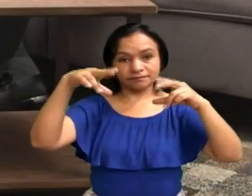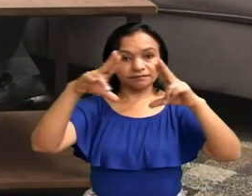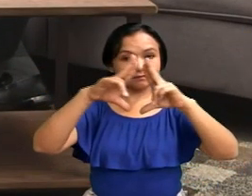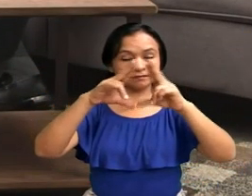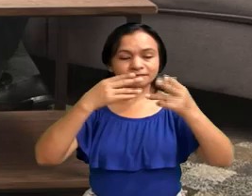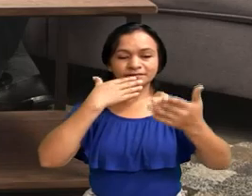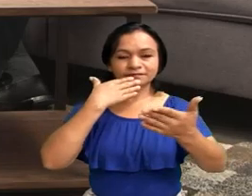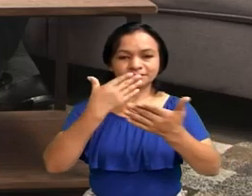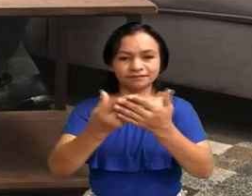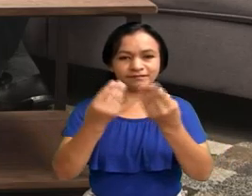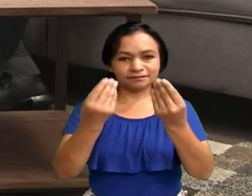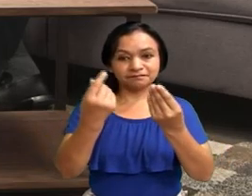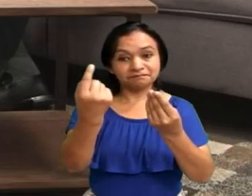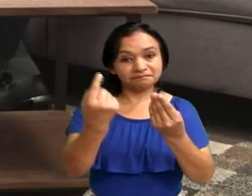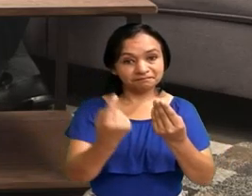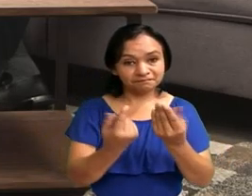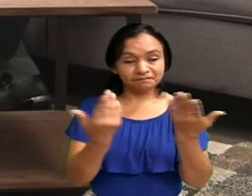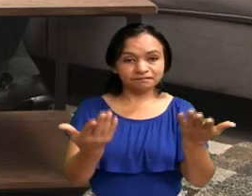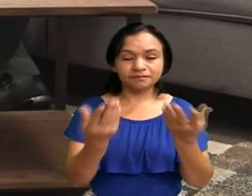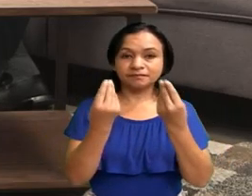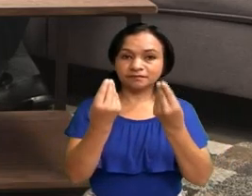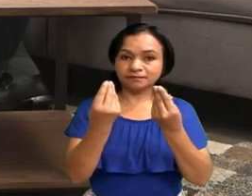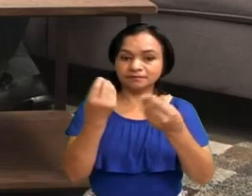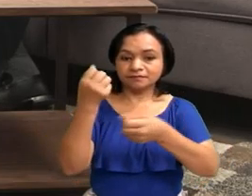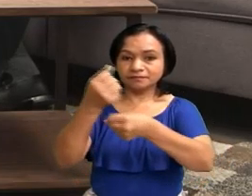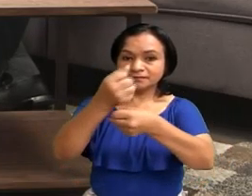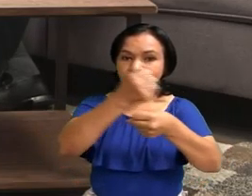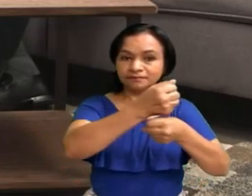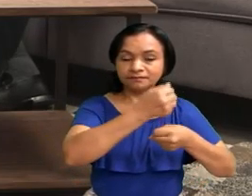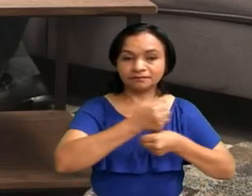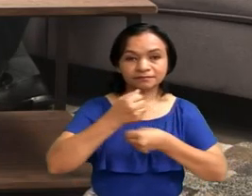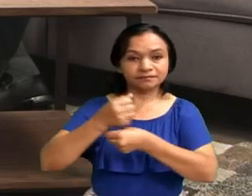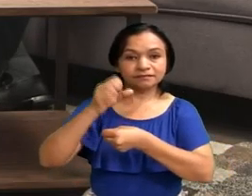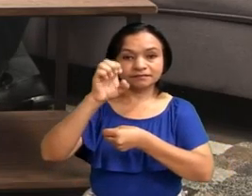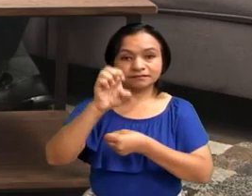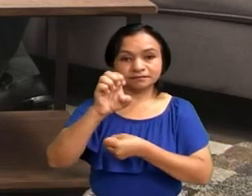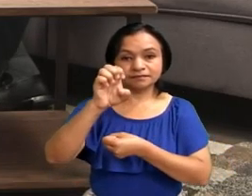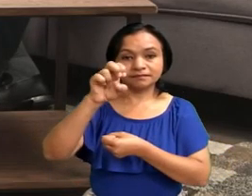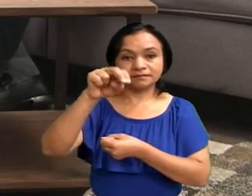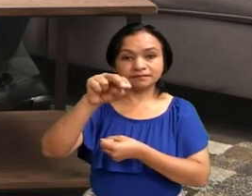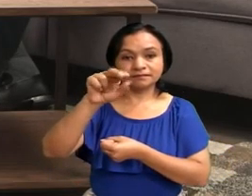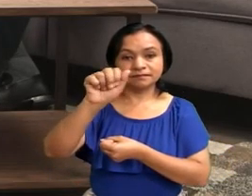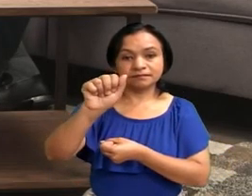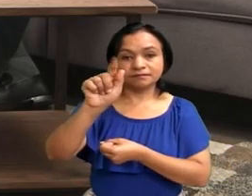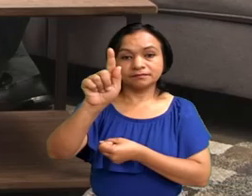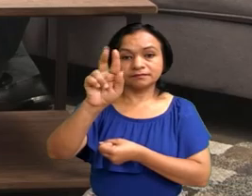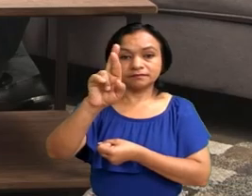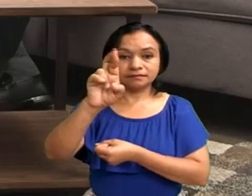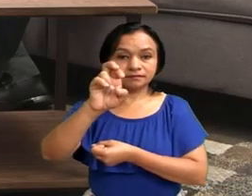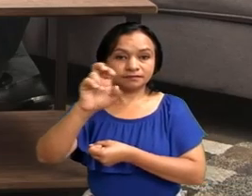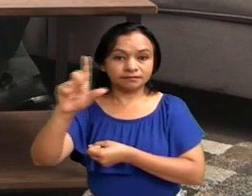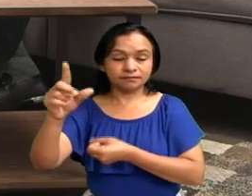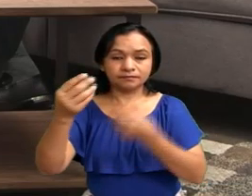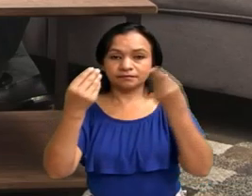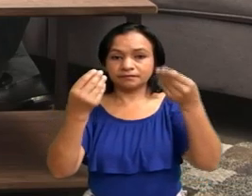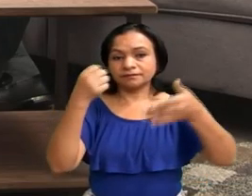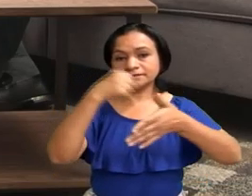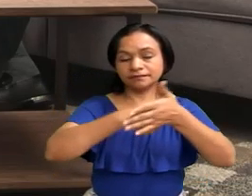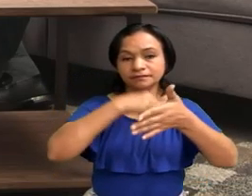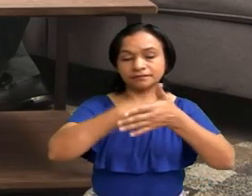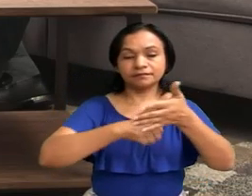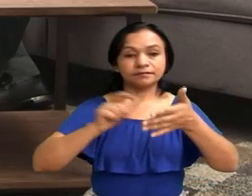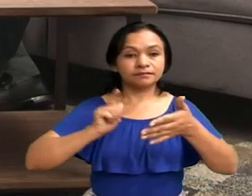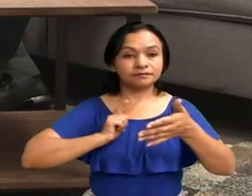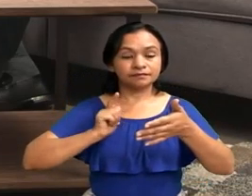gracias. También muchos esfuerzos multiplicados de parte de Natrel, una empresa que también ha volcado grandes esfuerzos en función de